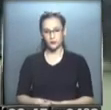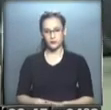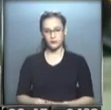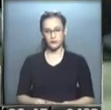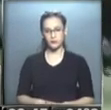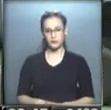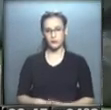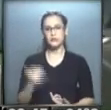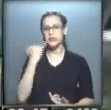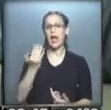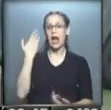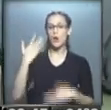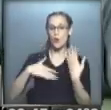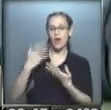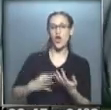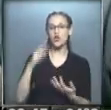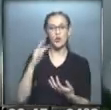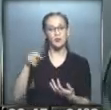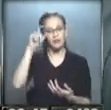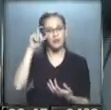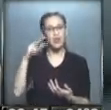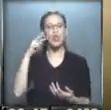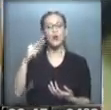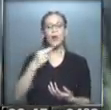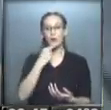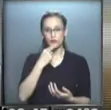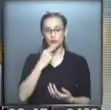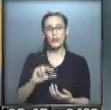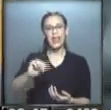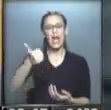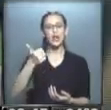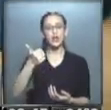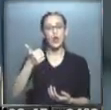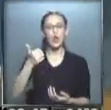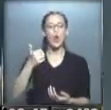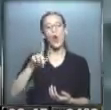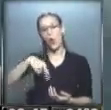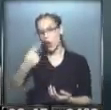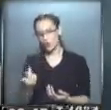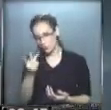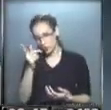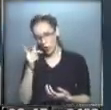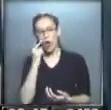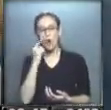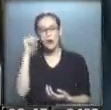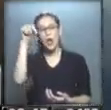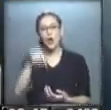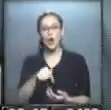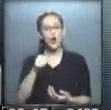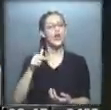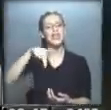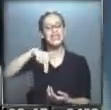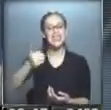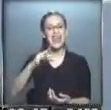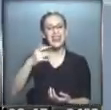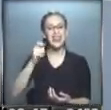adquirido este torneo en 2010, en 2011 el ganador había sido Novak Djokovic. Hoy se enfrentaron en la final. Rafa Nadal, que estuvo